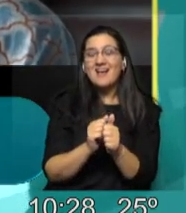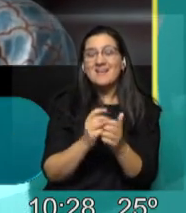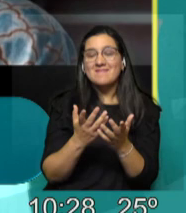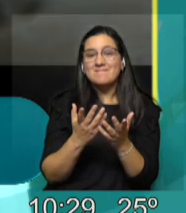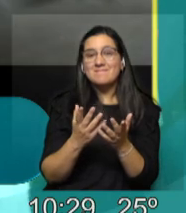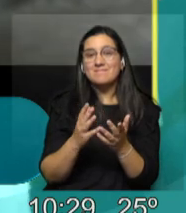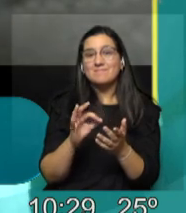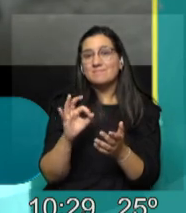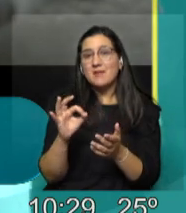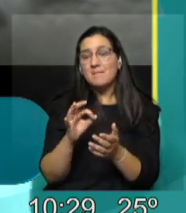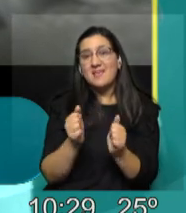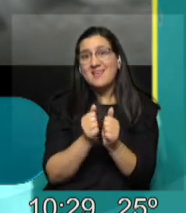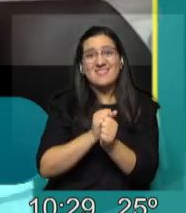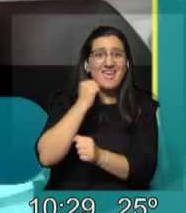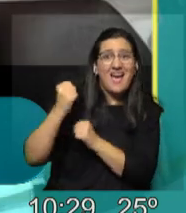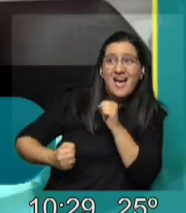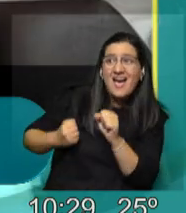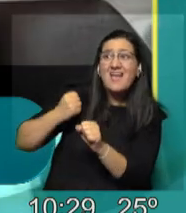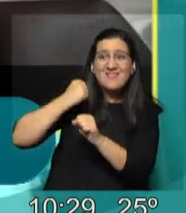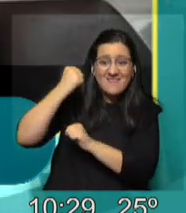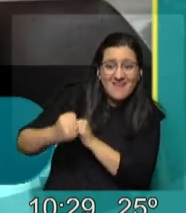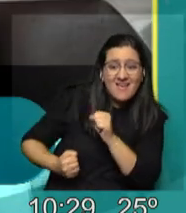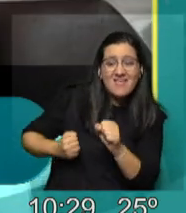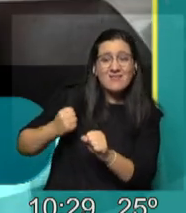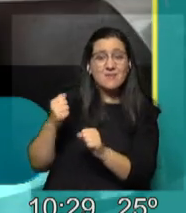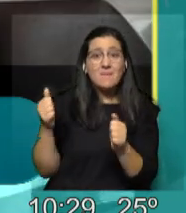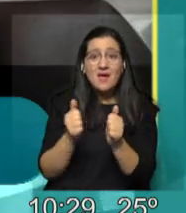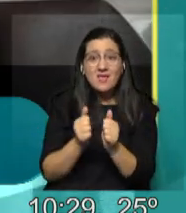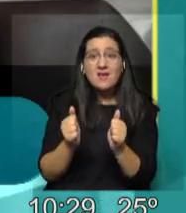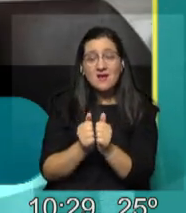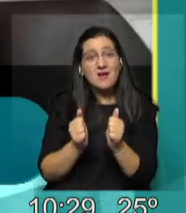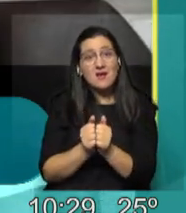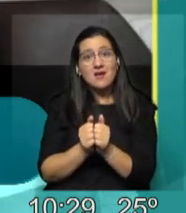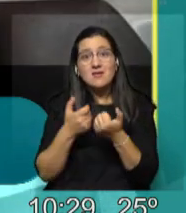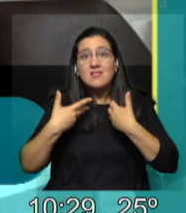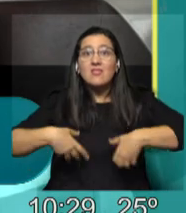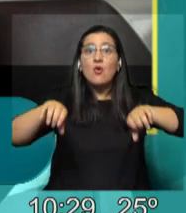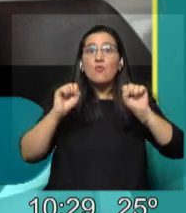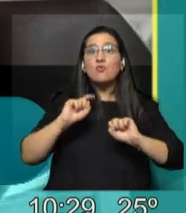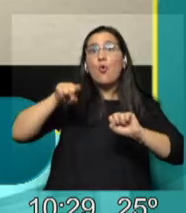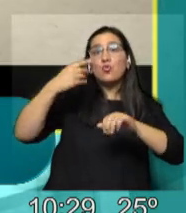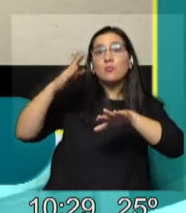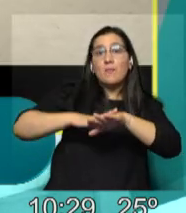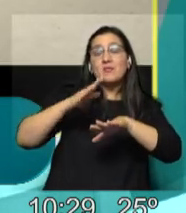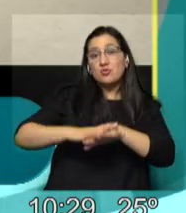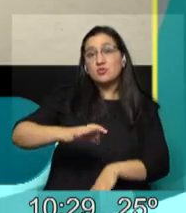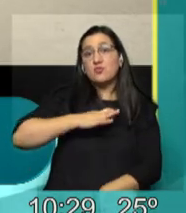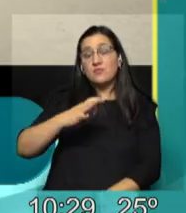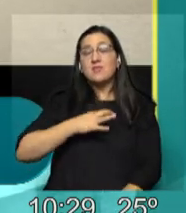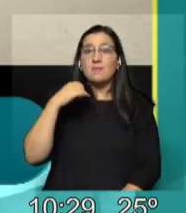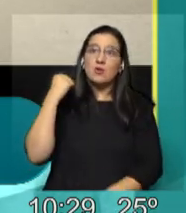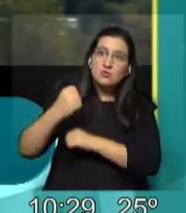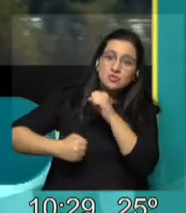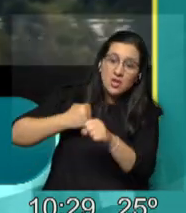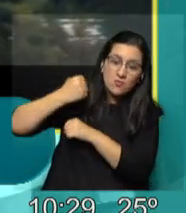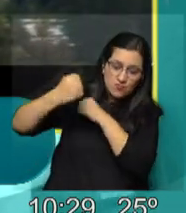pareja, o una veterana, una añosa pareja, que está descubriendo otro momento de su vida, el de los años,